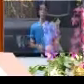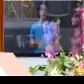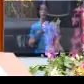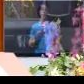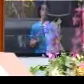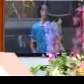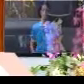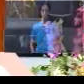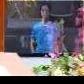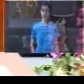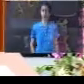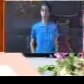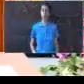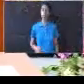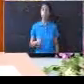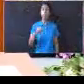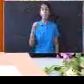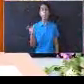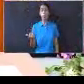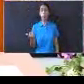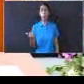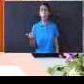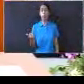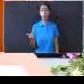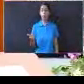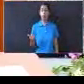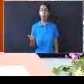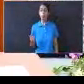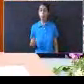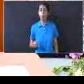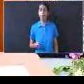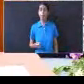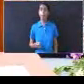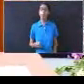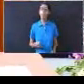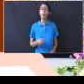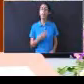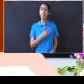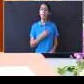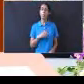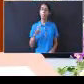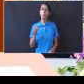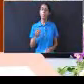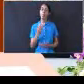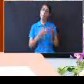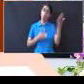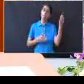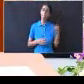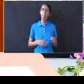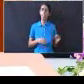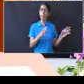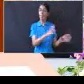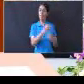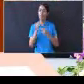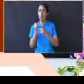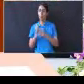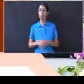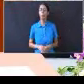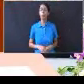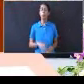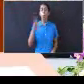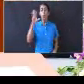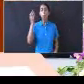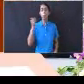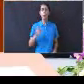para Mephiboset es que se vaya con el señor en el arrebatamiento. ¿Por qué? Porque le pregunta cuando